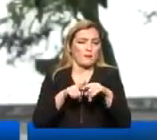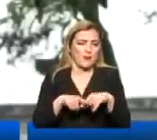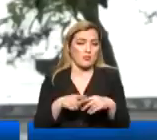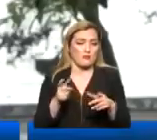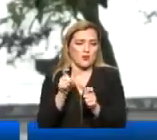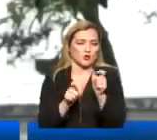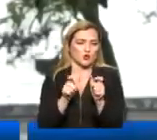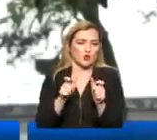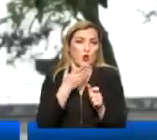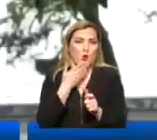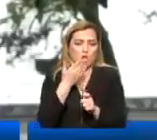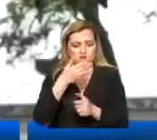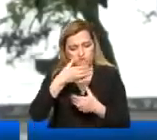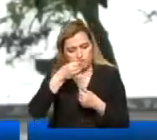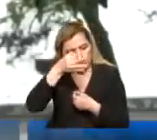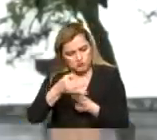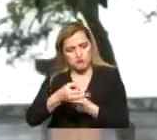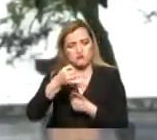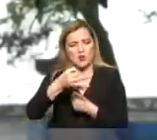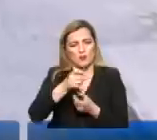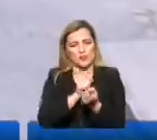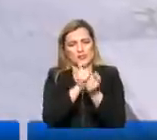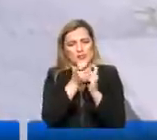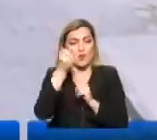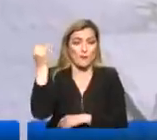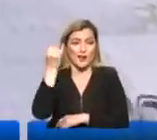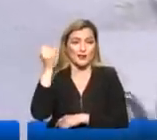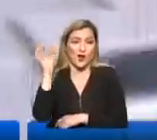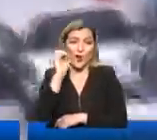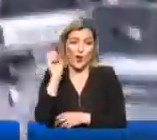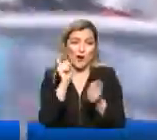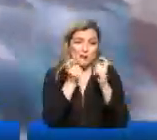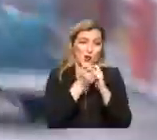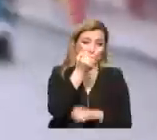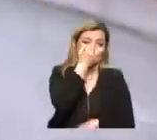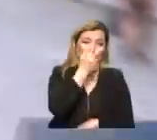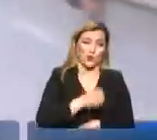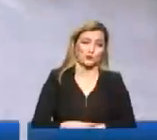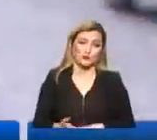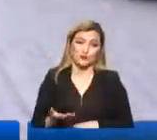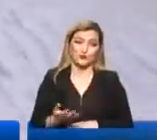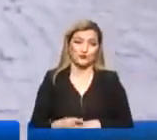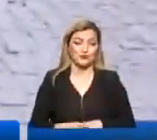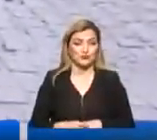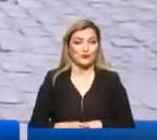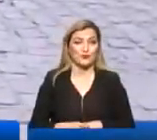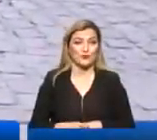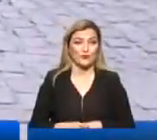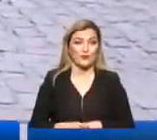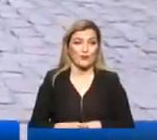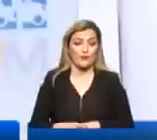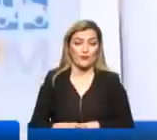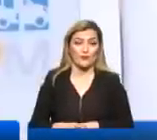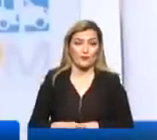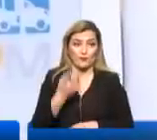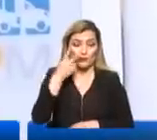del comportamiento ciudadano para avanzar hacia el semáforo verde o retornar nuevamente al semáforo rojo. Al momento, como podemos